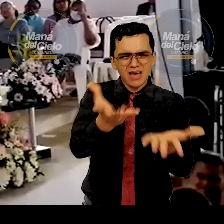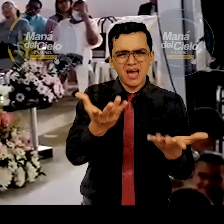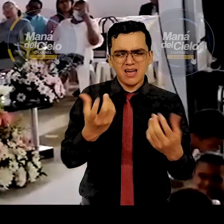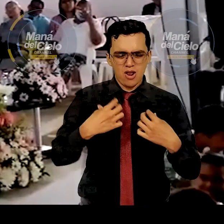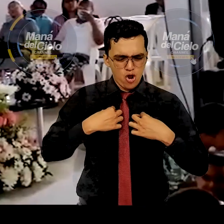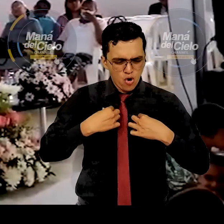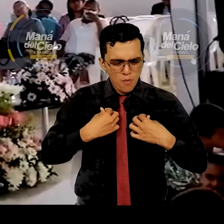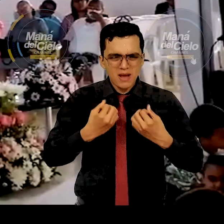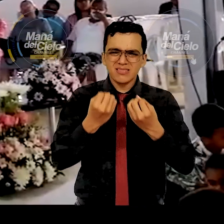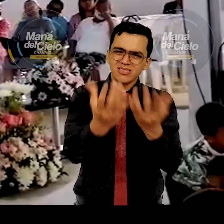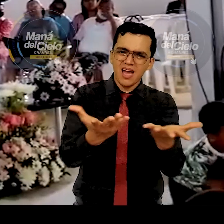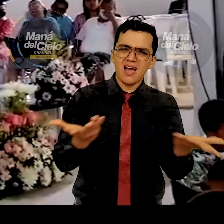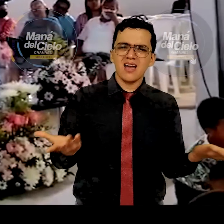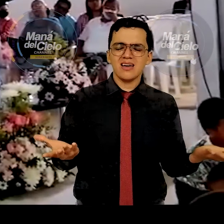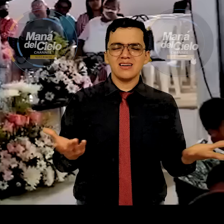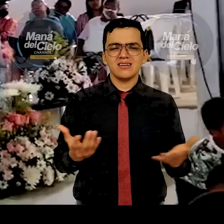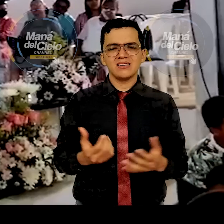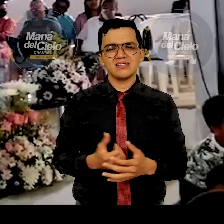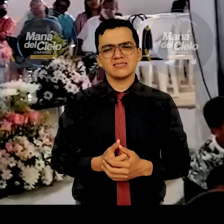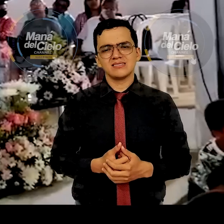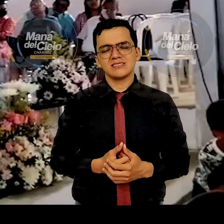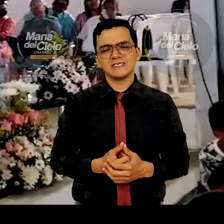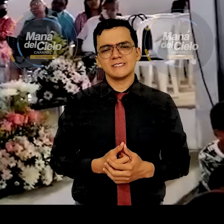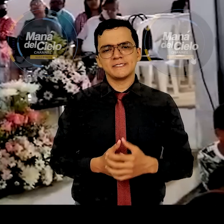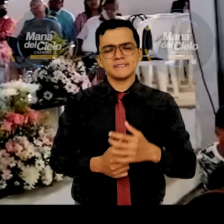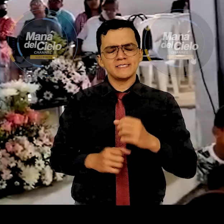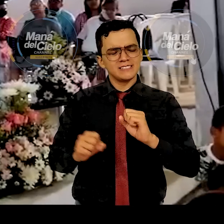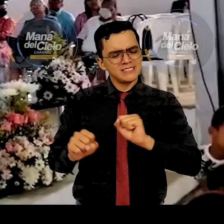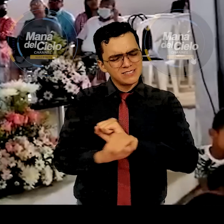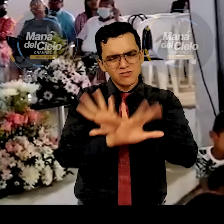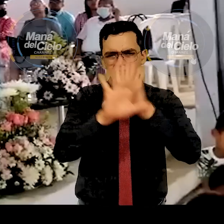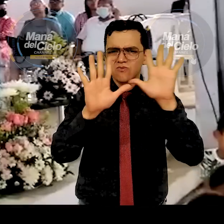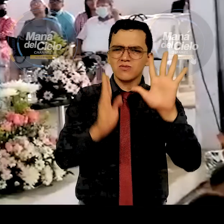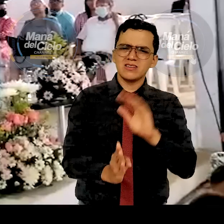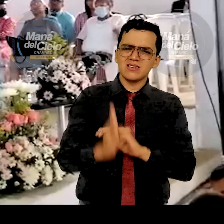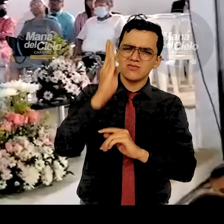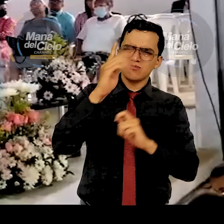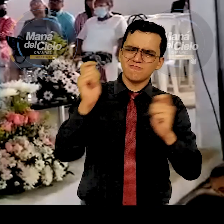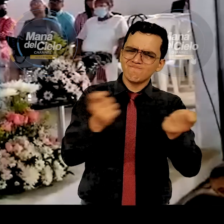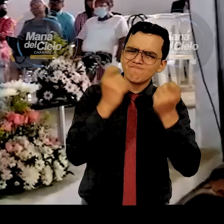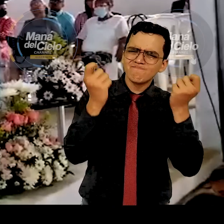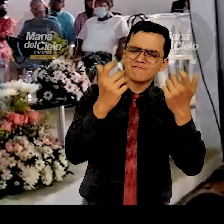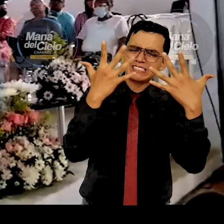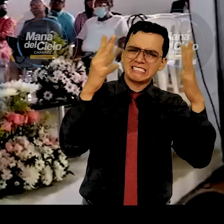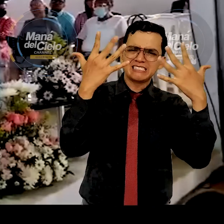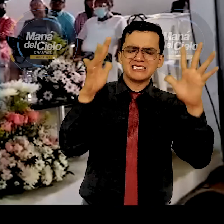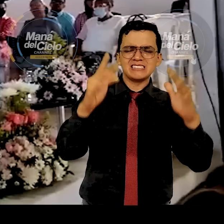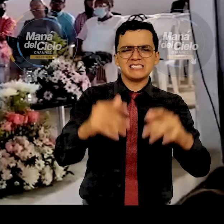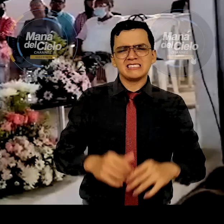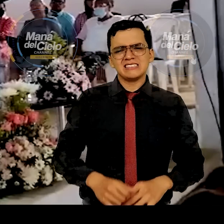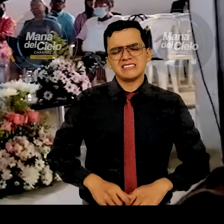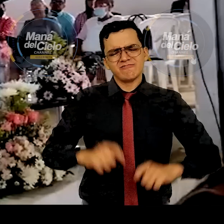pero yo me he vestido. Este reloj que llevo, me lo regalaron hace poquito.